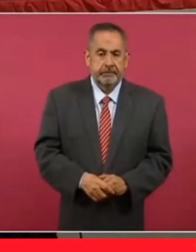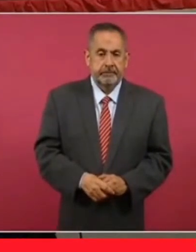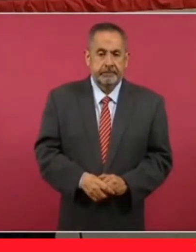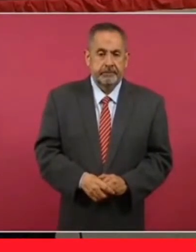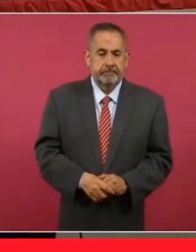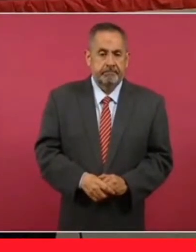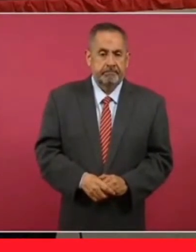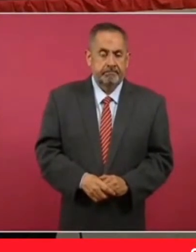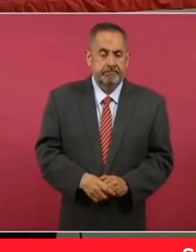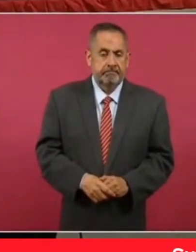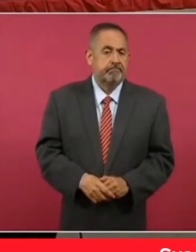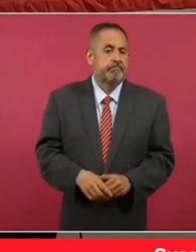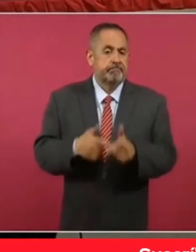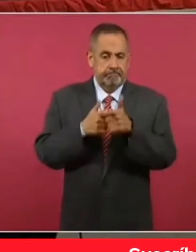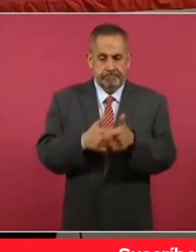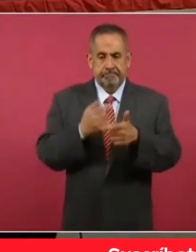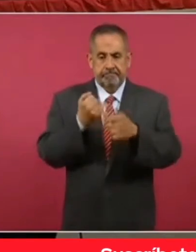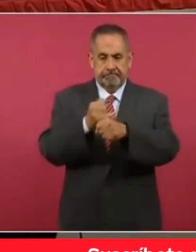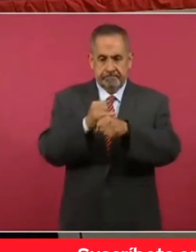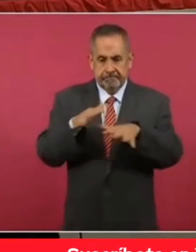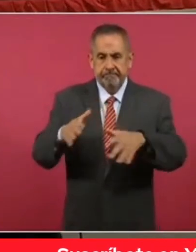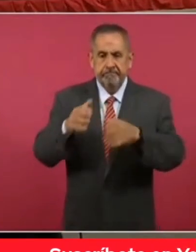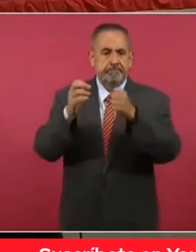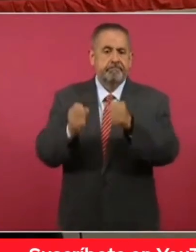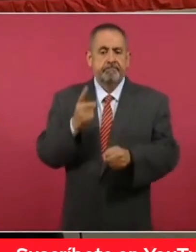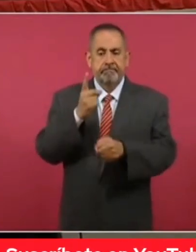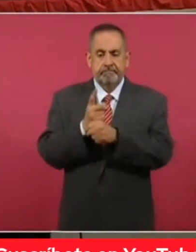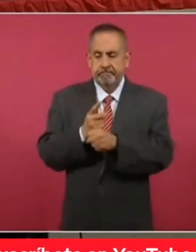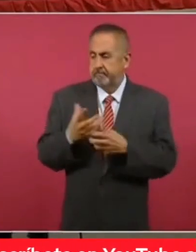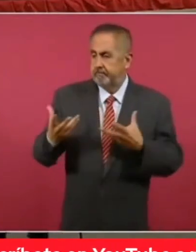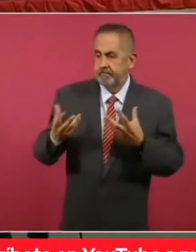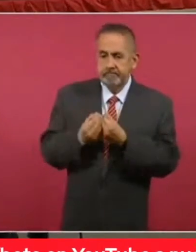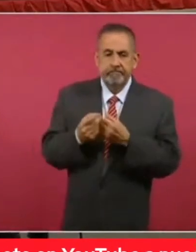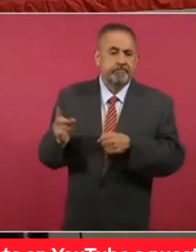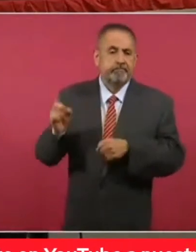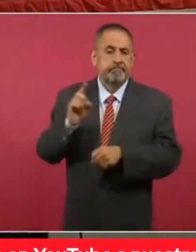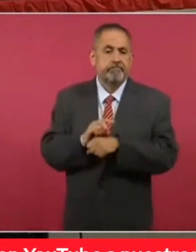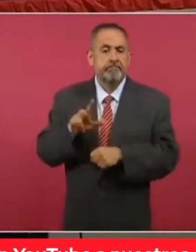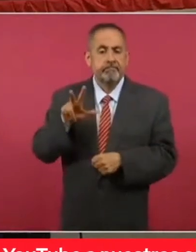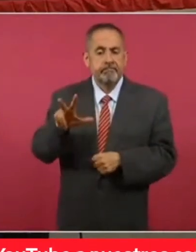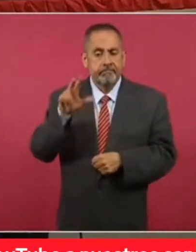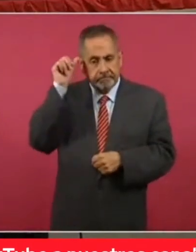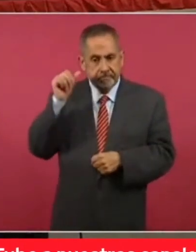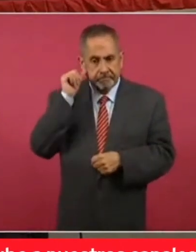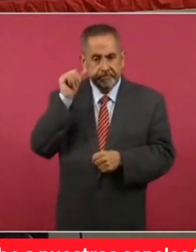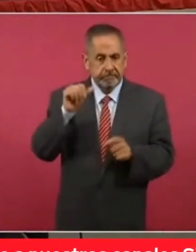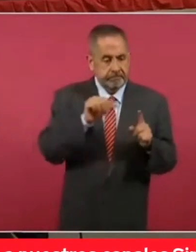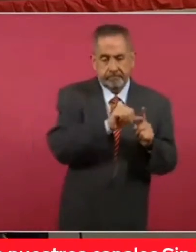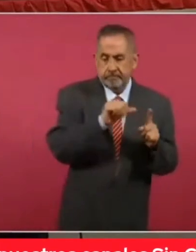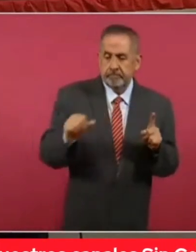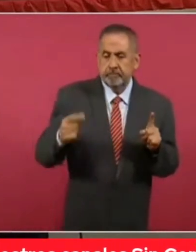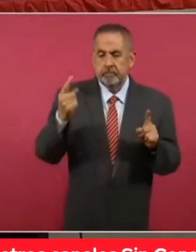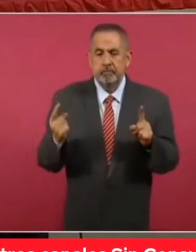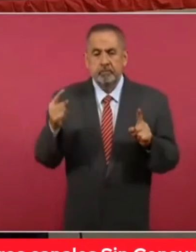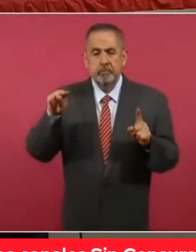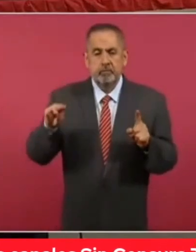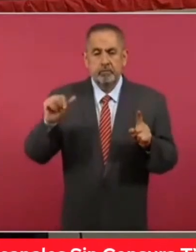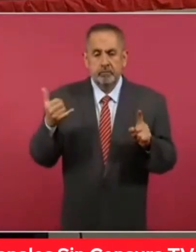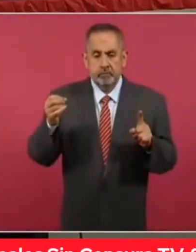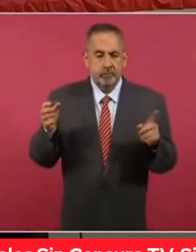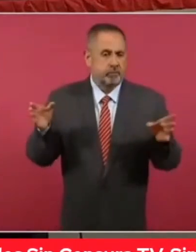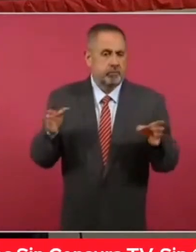para continuar con el informe sobre seguridad conjunta del 18 de abril al Primero de Mayo